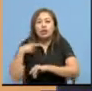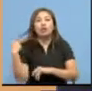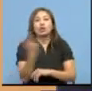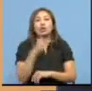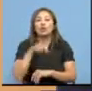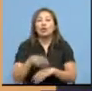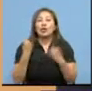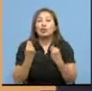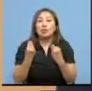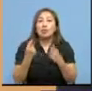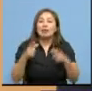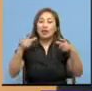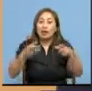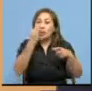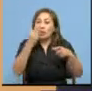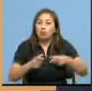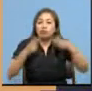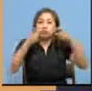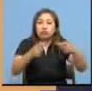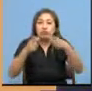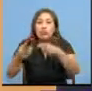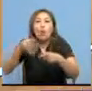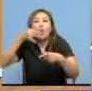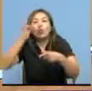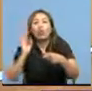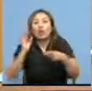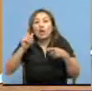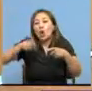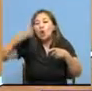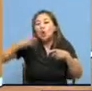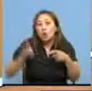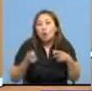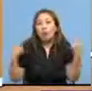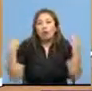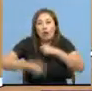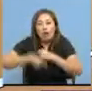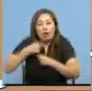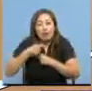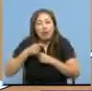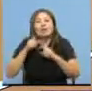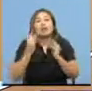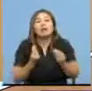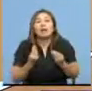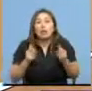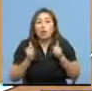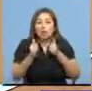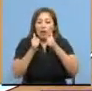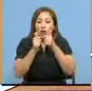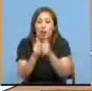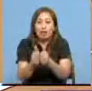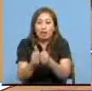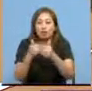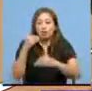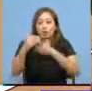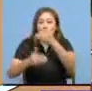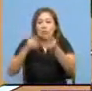es más allá del plato de comida el café la sopa o el abrigo es acompañarlos en un proceso bastante largo